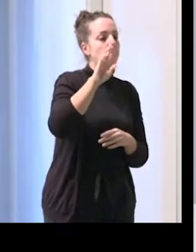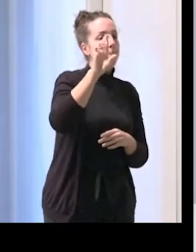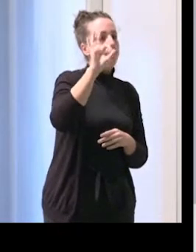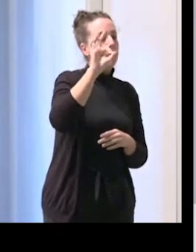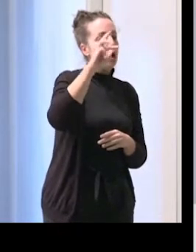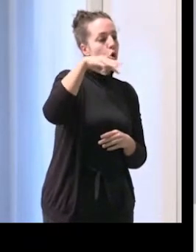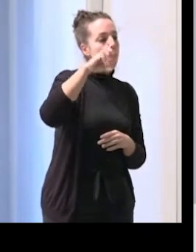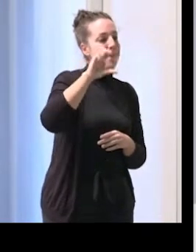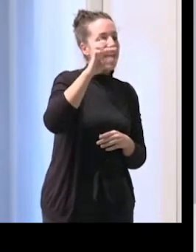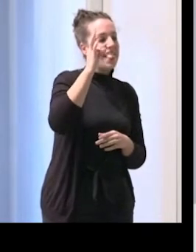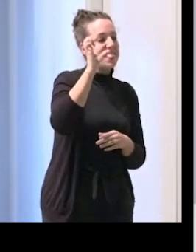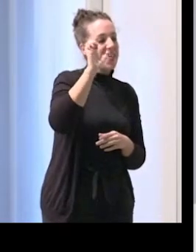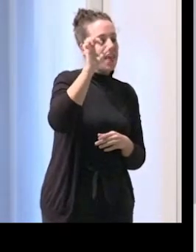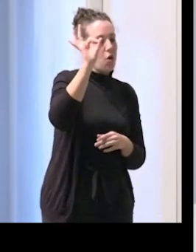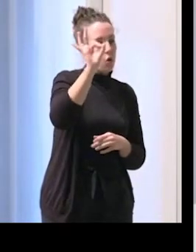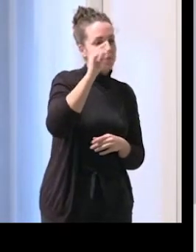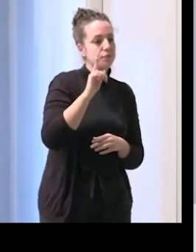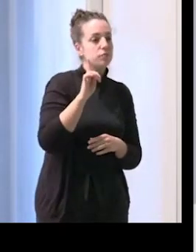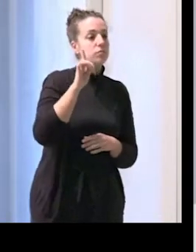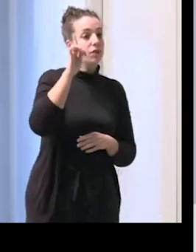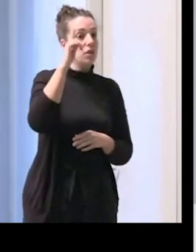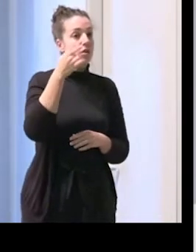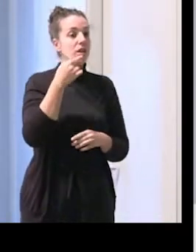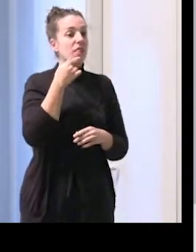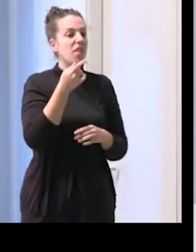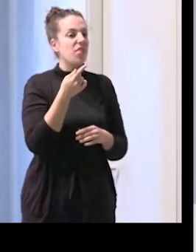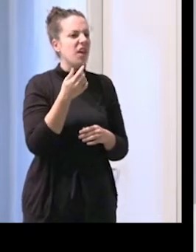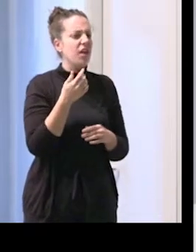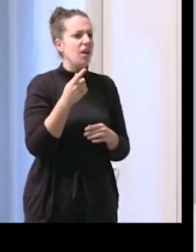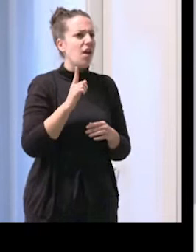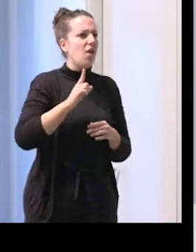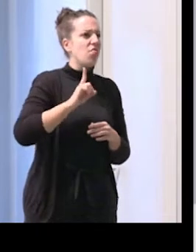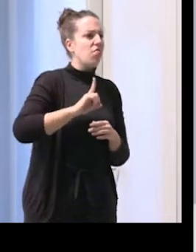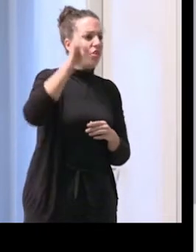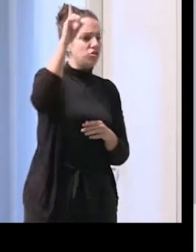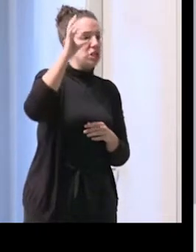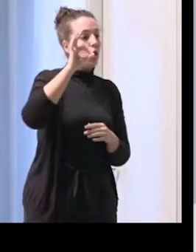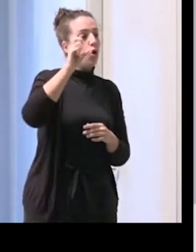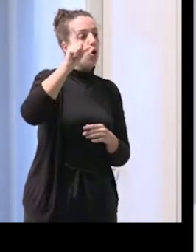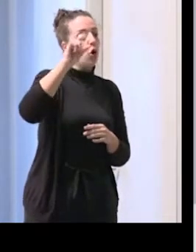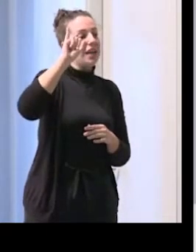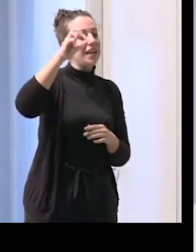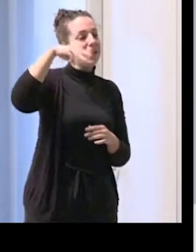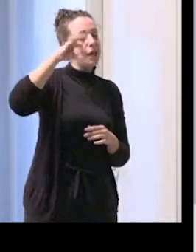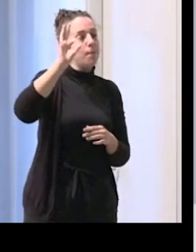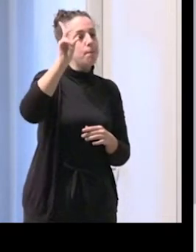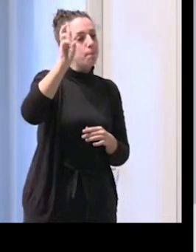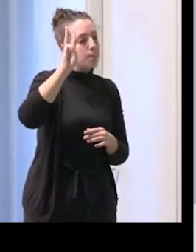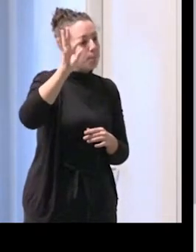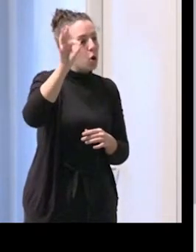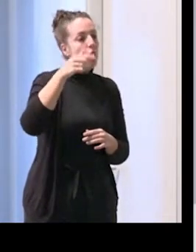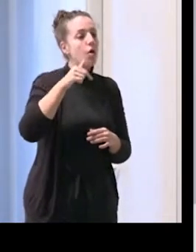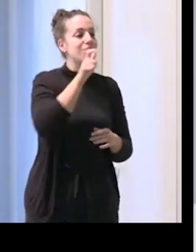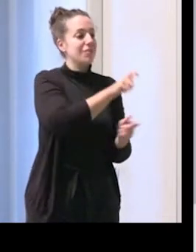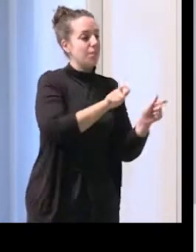un semidios e incurre en la furia de los dioses del Olimpo porque le regala a los humanos, le regala